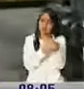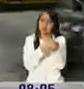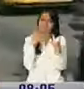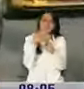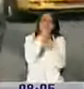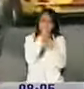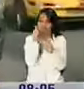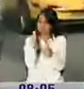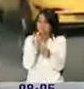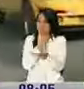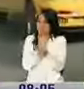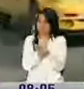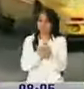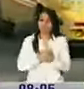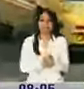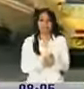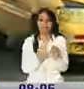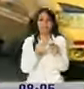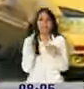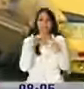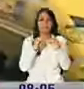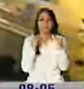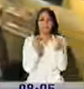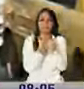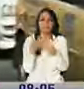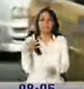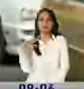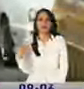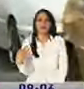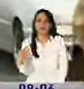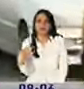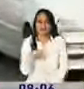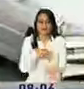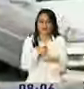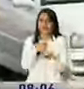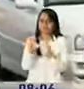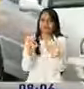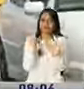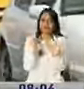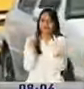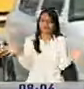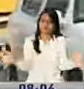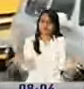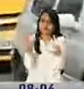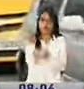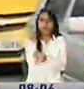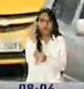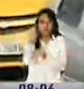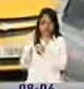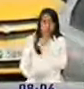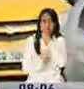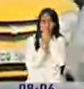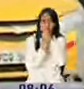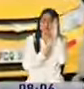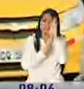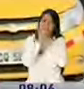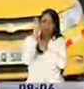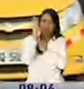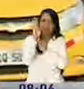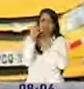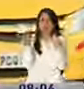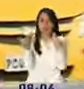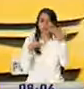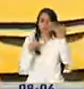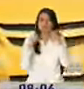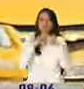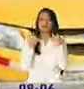esta gran meta. Somos sobre todo una organización de voluntarios y creemos que la gente joven puede apoyarnos en la construcción de justicia social en